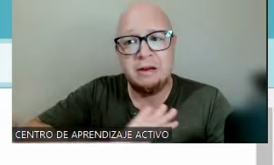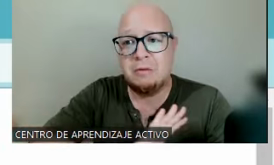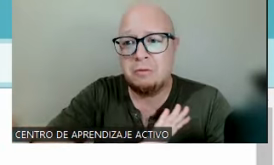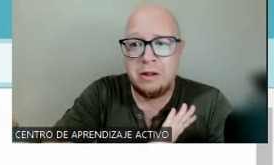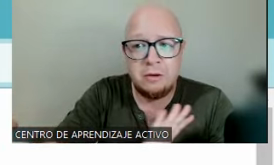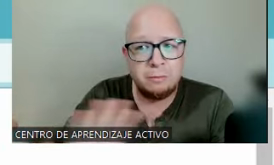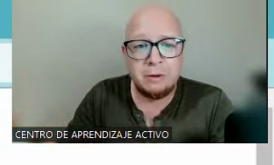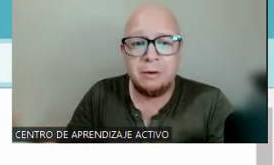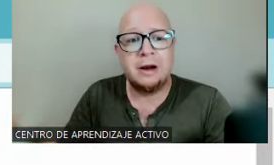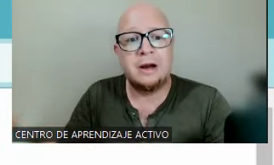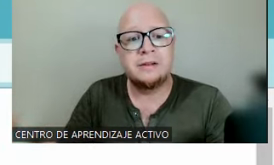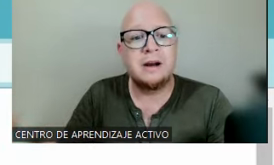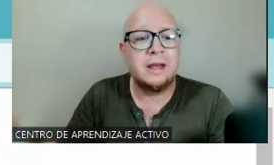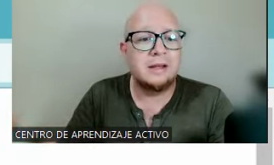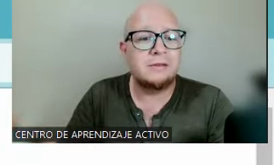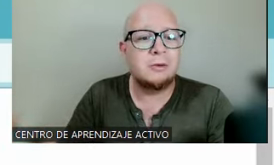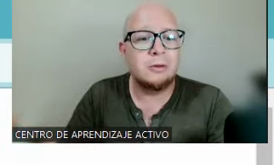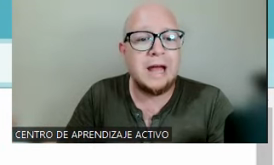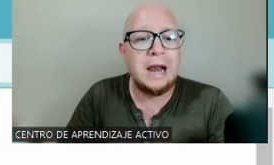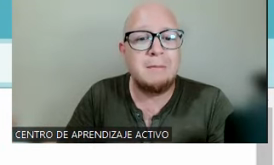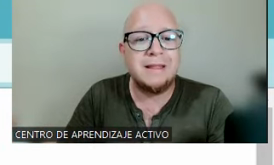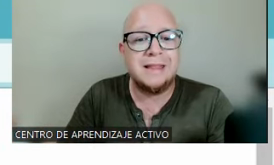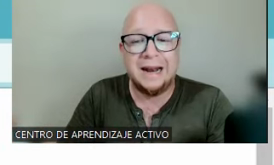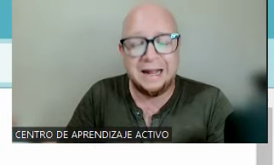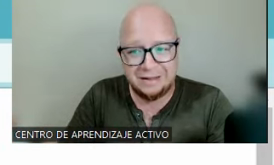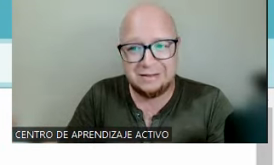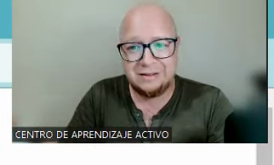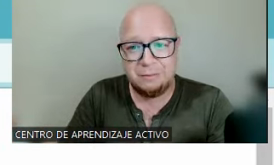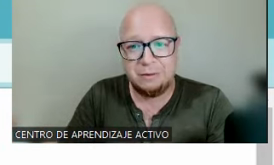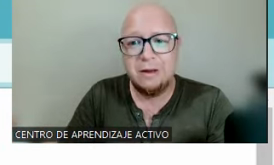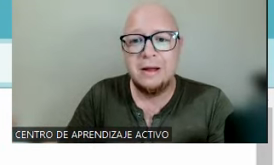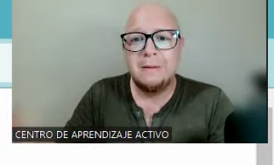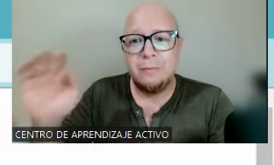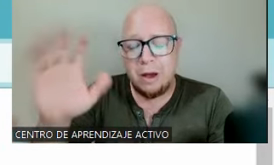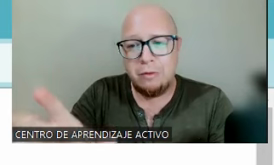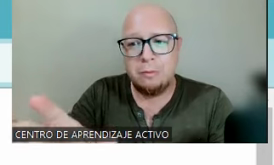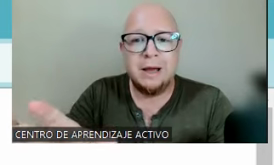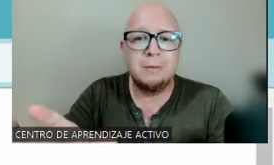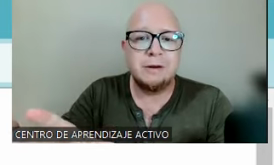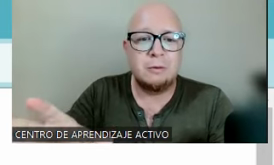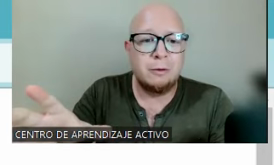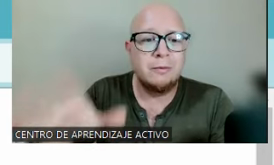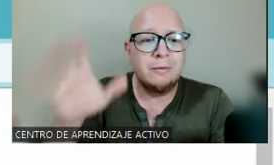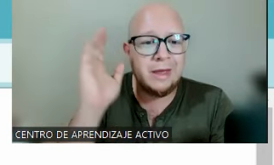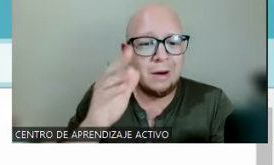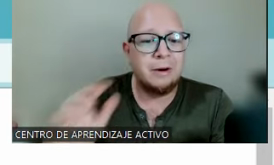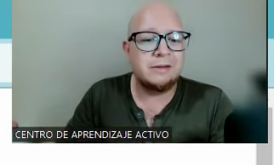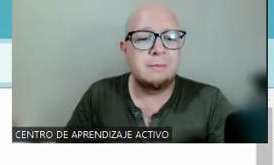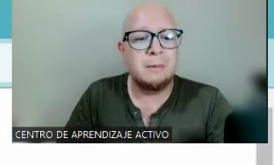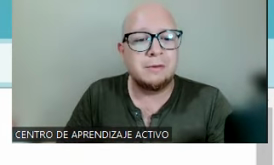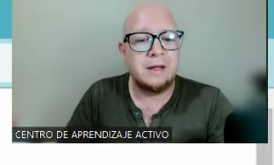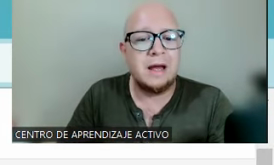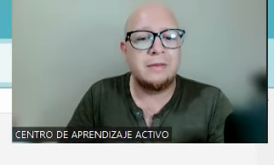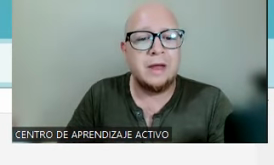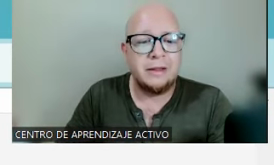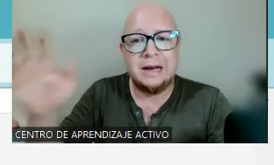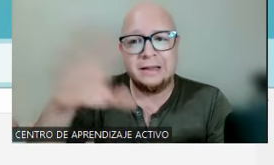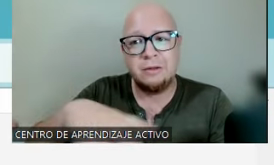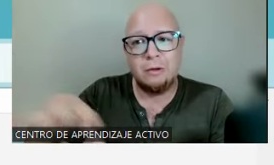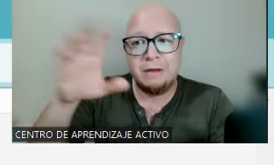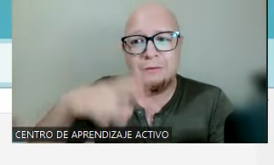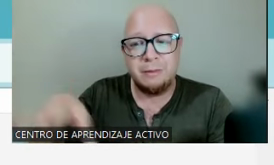a decir que no hay ningún pago que realizar. Que es totalmente gratis. ¿De acuerdo? Ya cuando aplicamos el cupón, ahora sí, vamos a